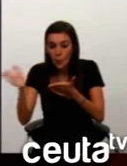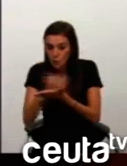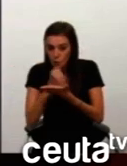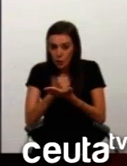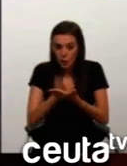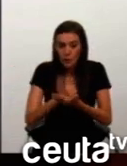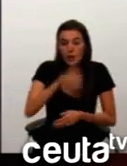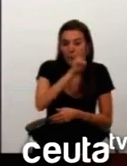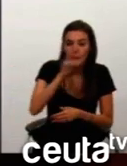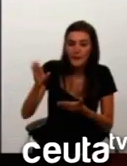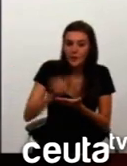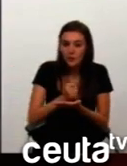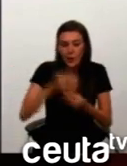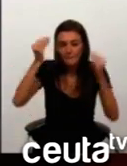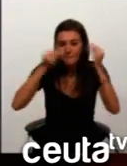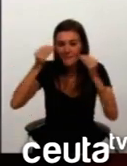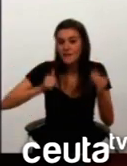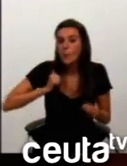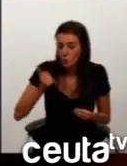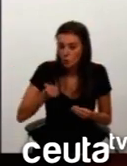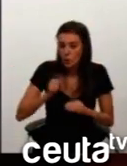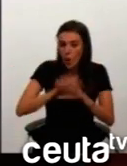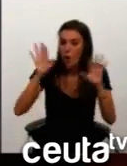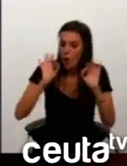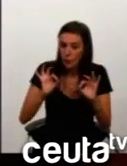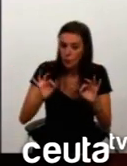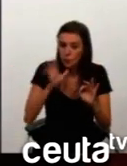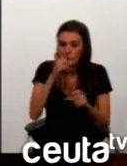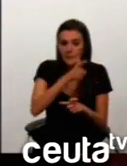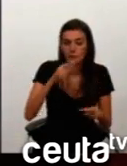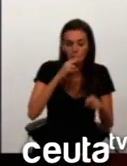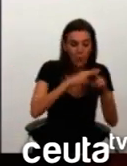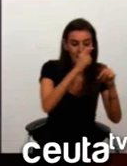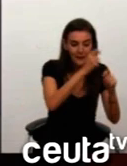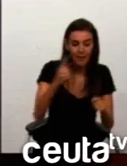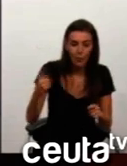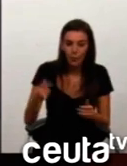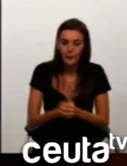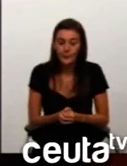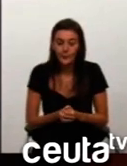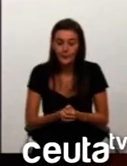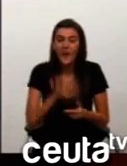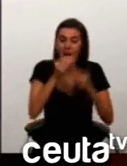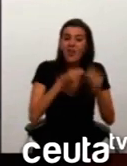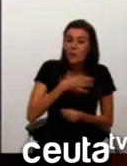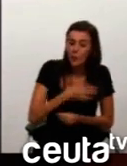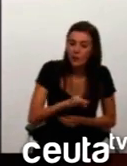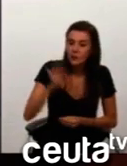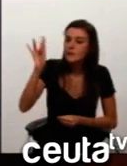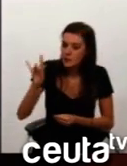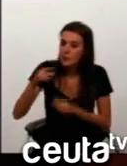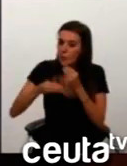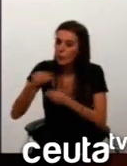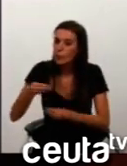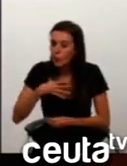que el Partido Popular considere oportuno, evidentemente los que nombren ellos. ¿Que lo pueden hacer? Claro que lo pueden